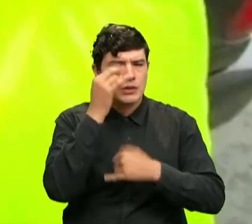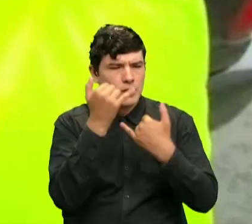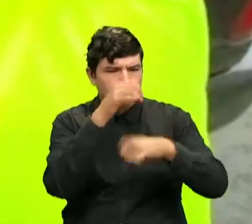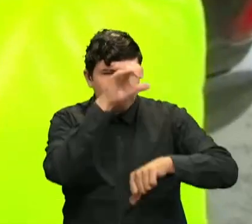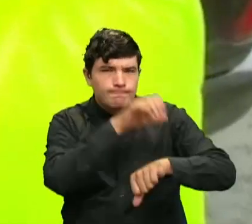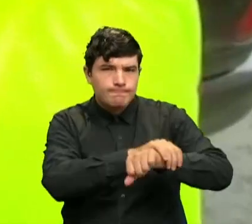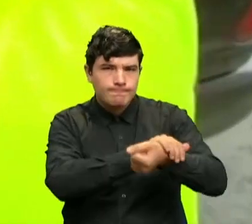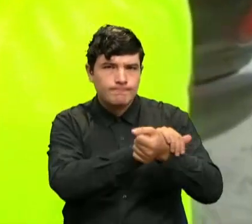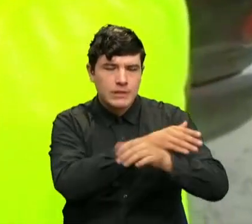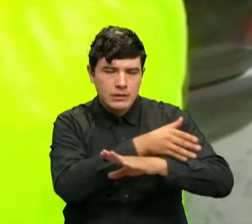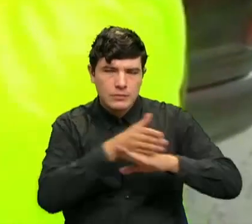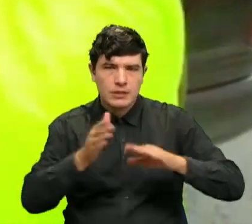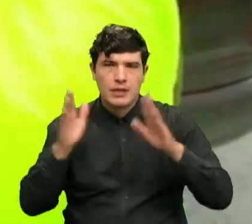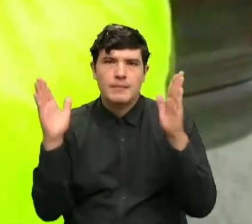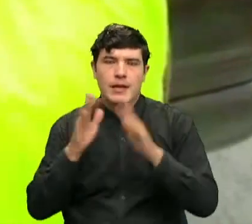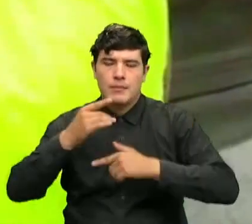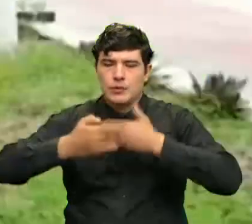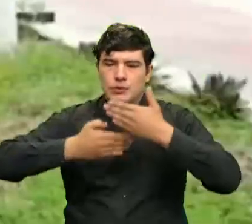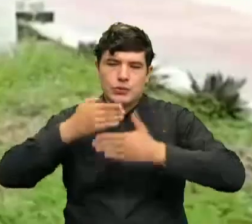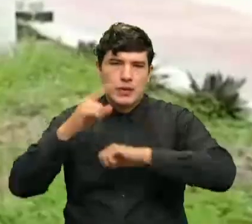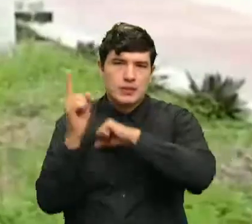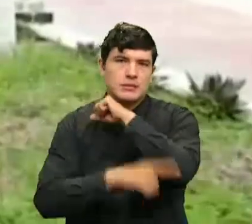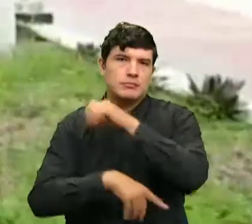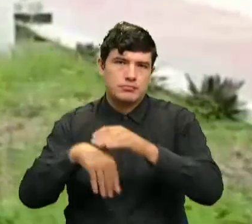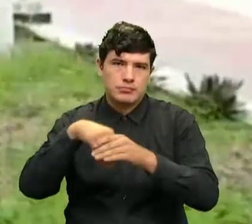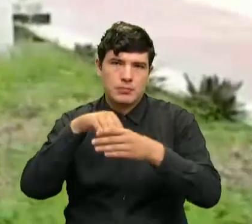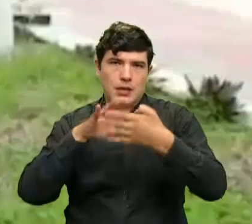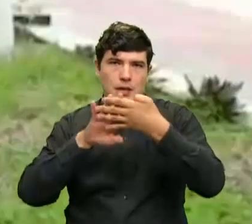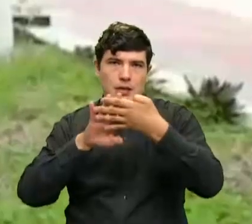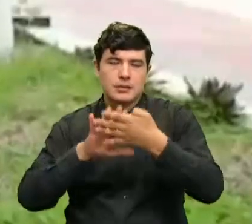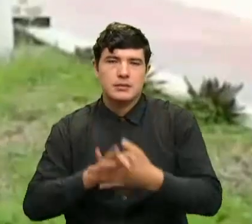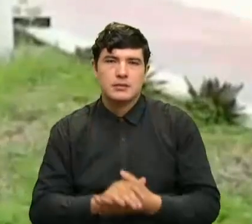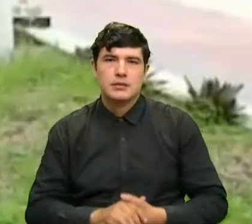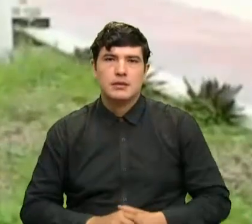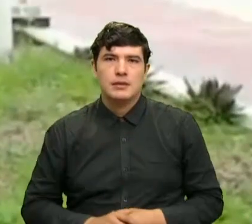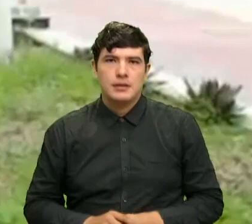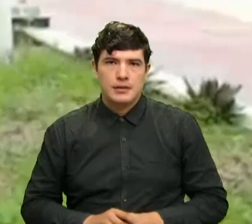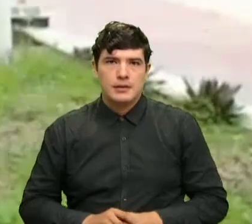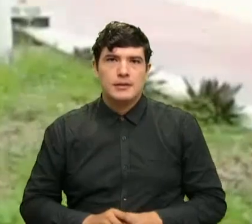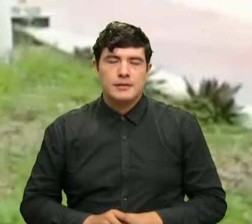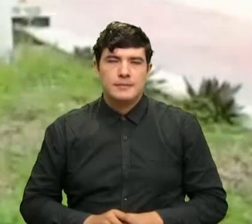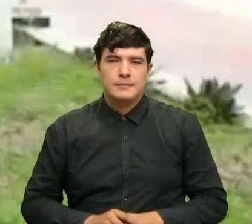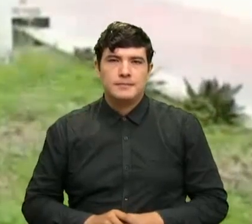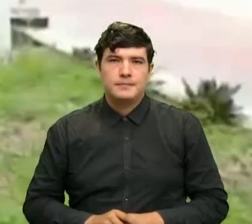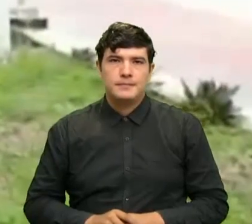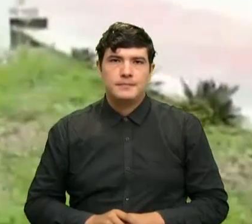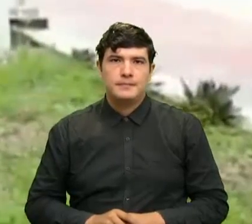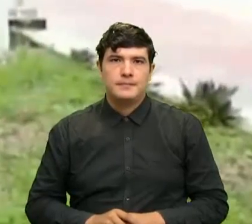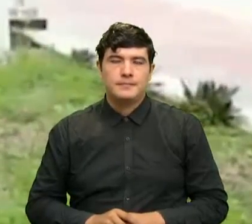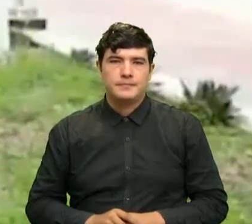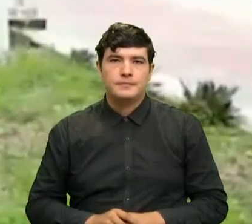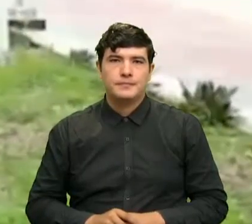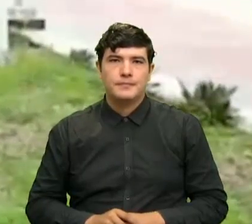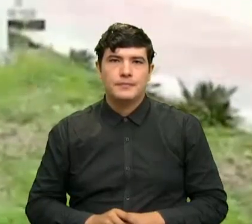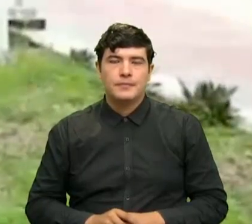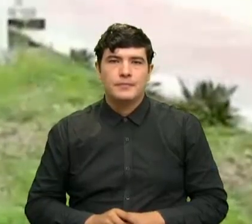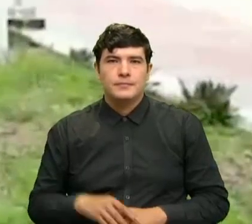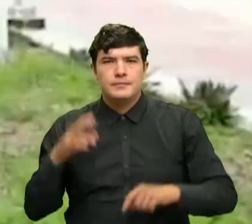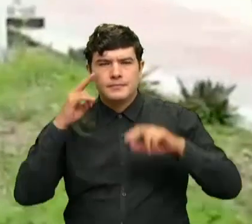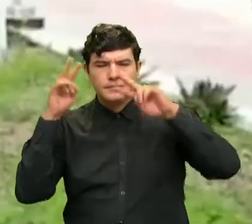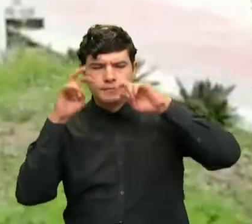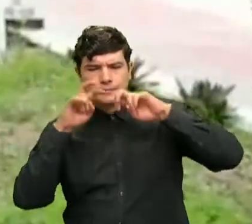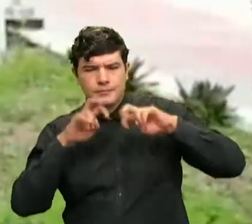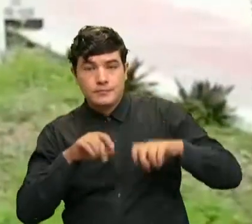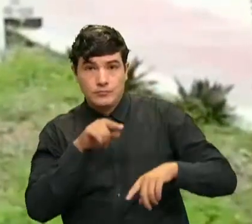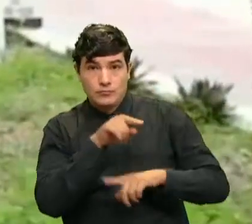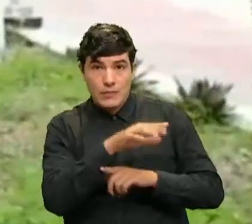profesor y posterior a esto fue enviado a la cárcel. Mediante labores investigativas y de campo se logra establecer que este docente se valía